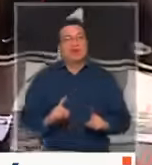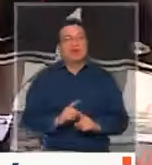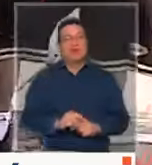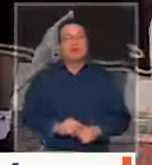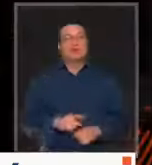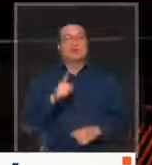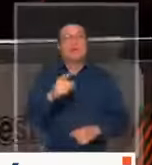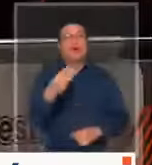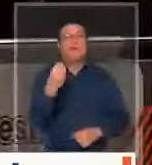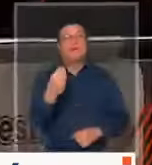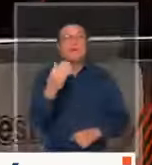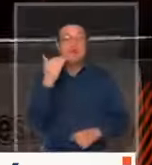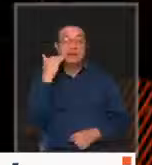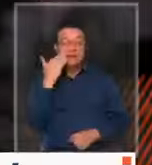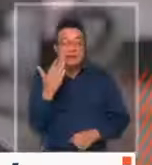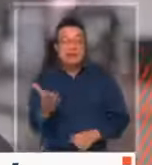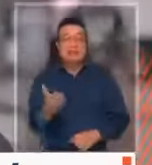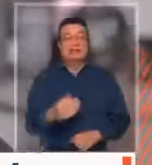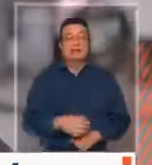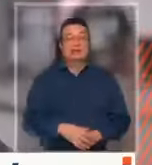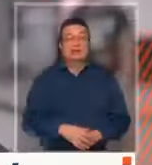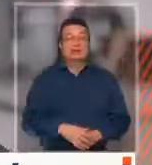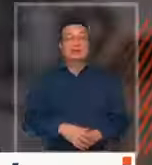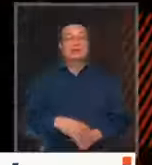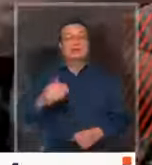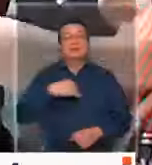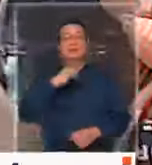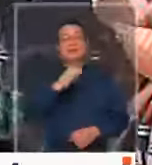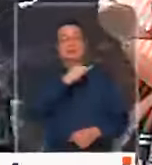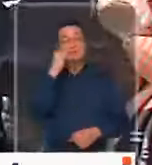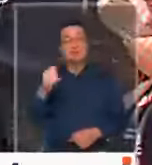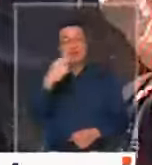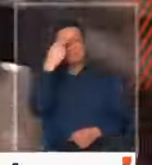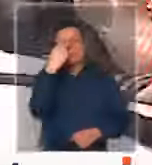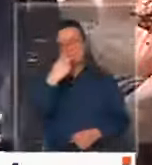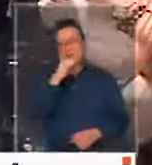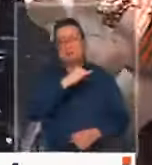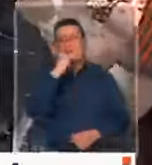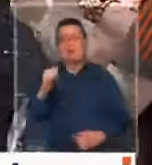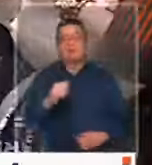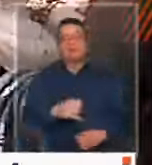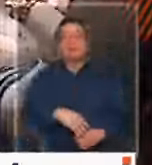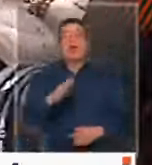Era un buen hecho. En mis ojos siempre hay lágrimas. ¡Hasta luego!